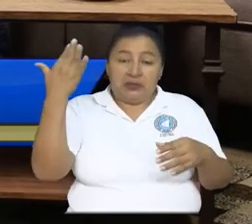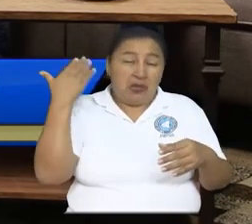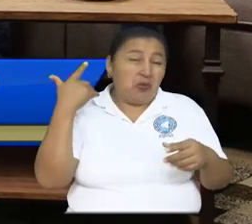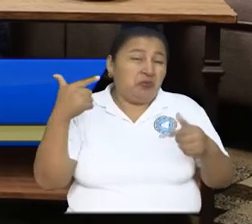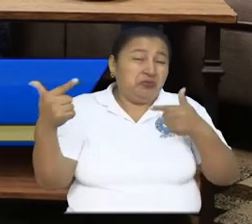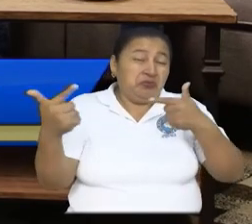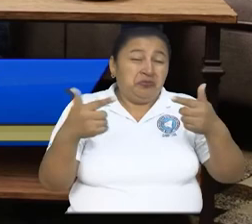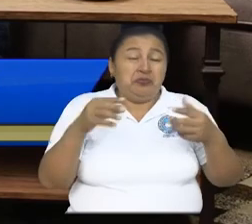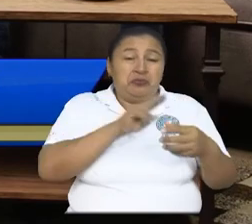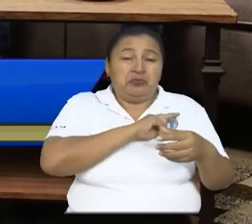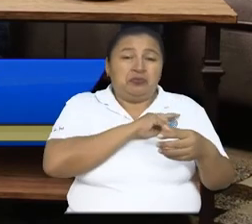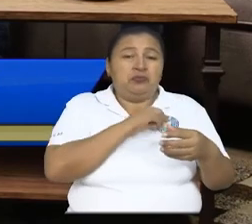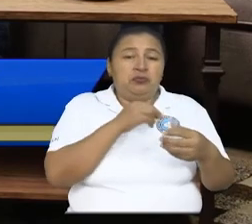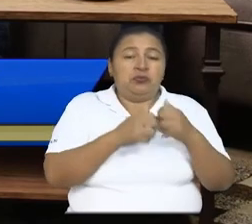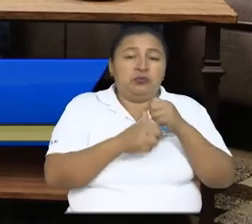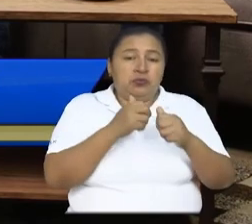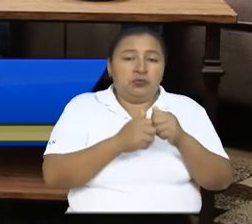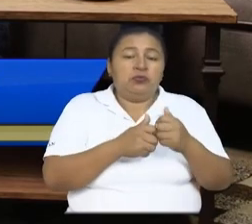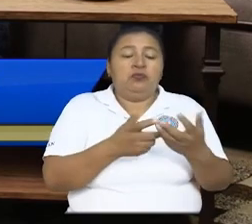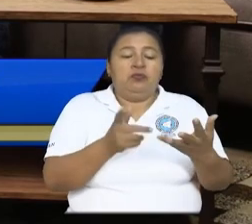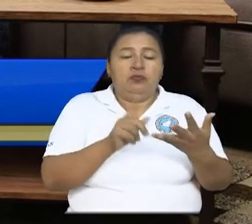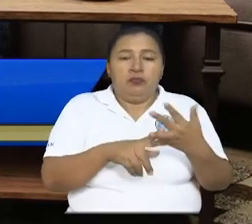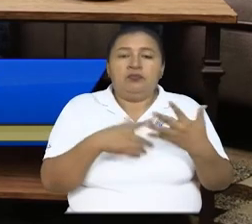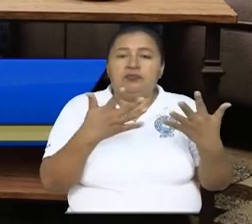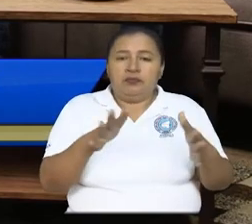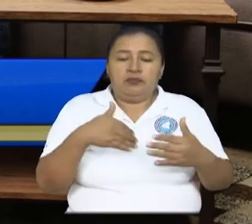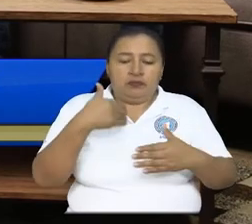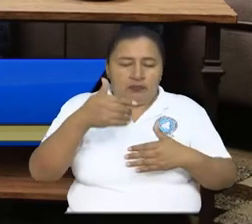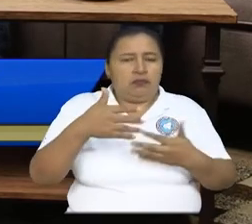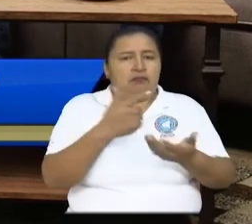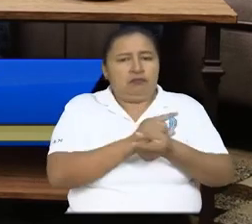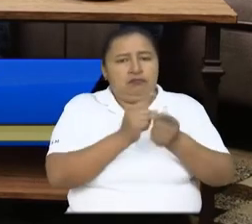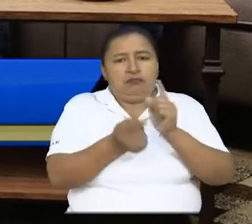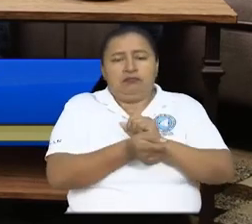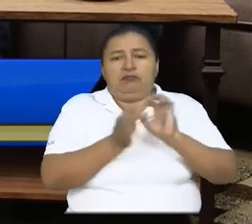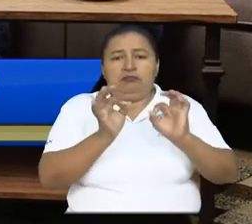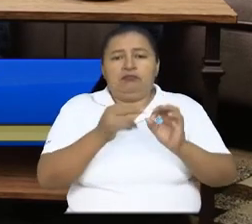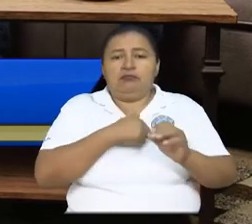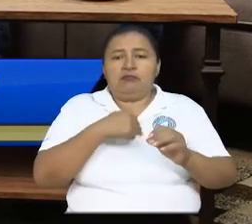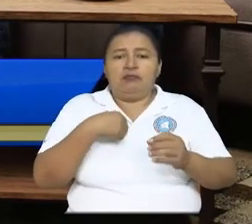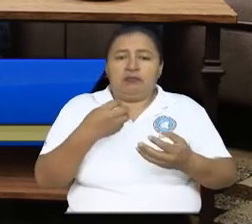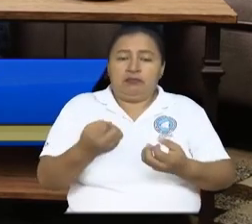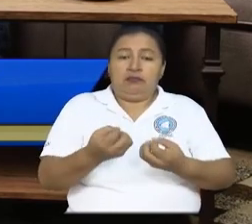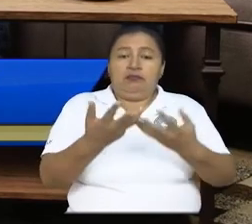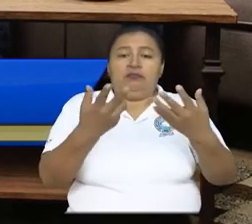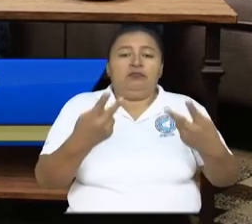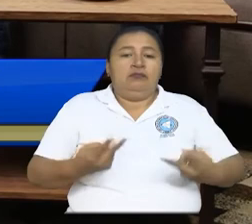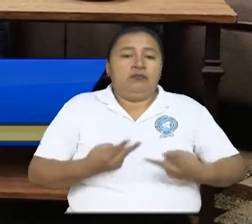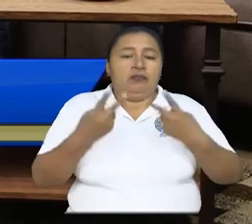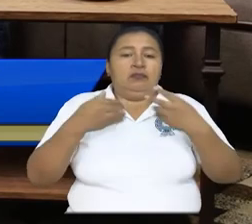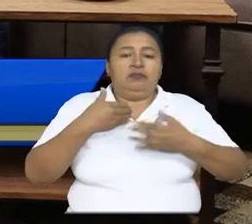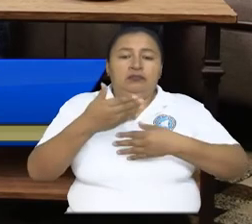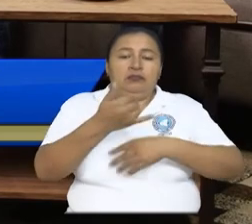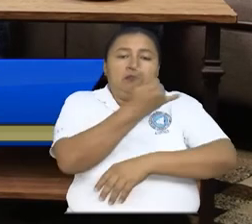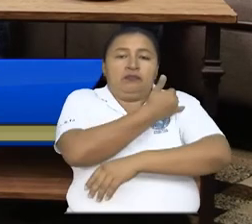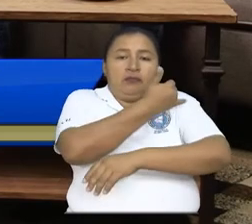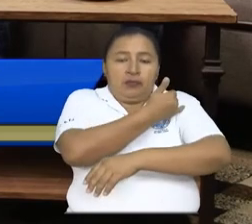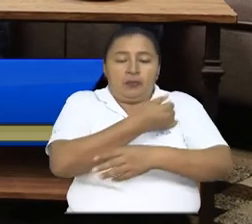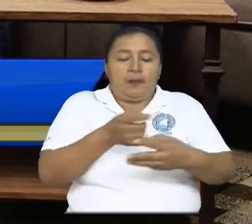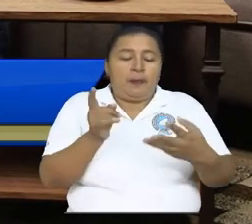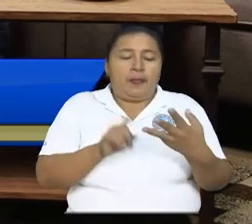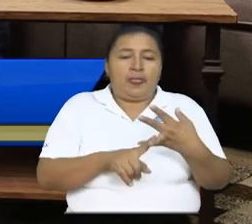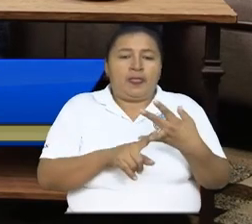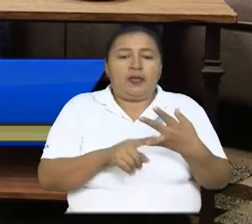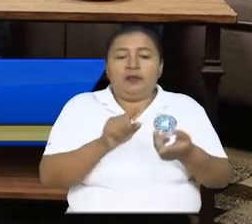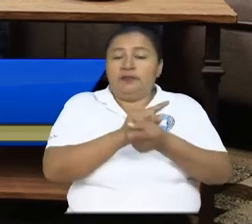digamos afectada por la guerra pero que hoy día lo que se hace florecer la vida pues con esos hospitales claro que